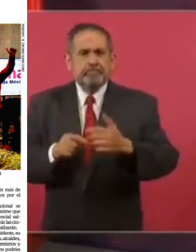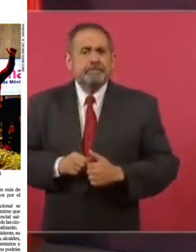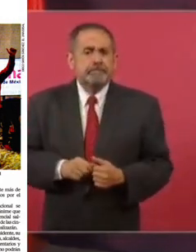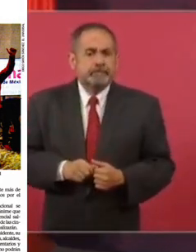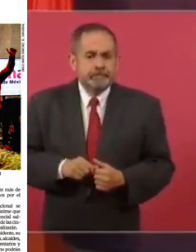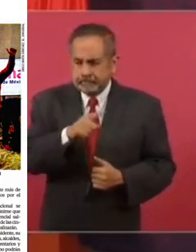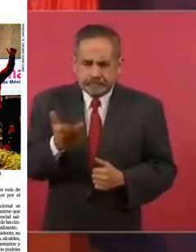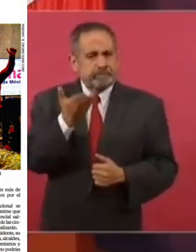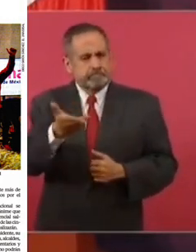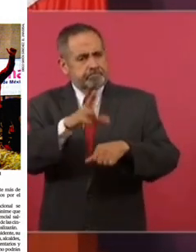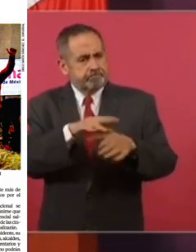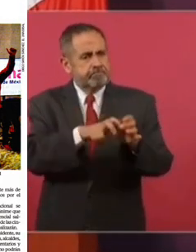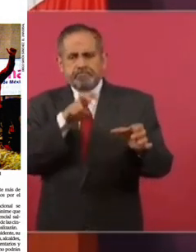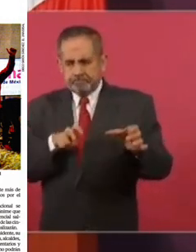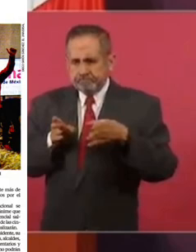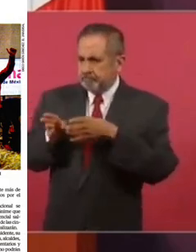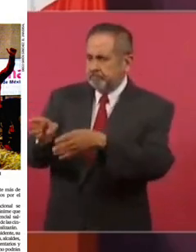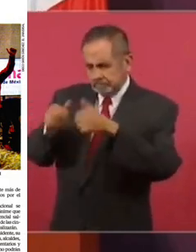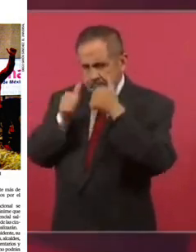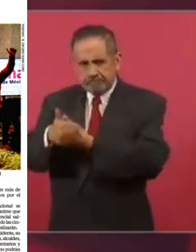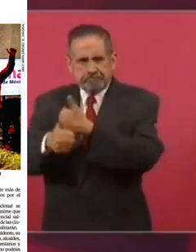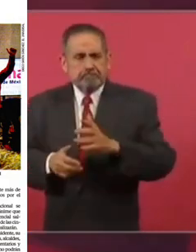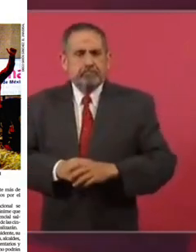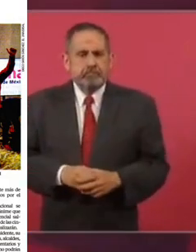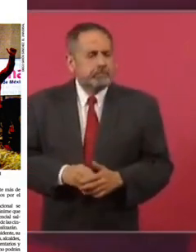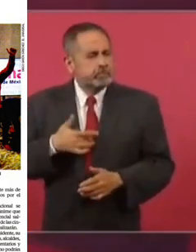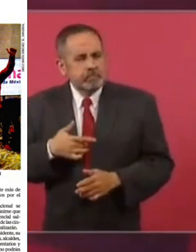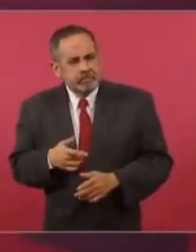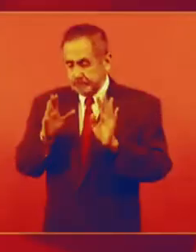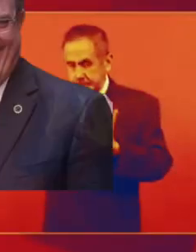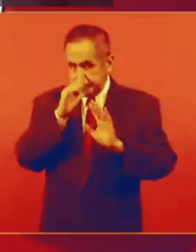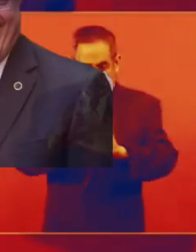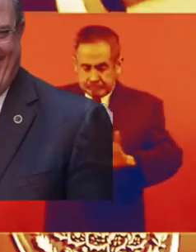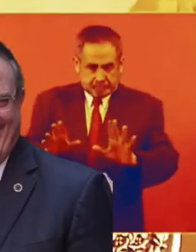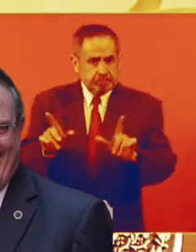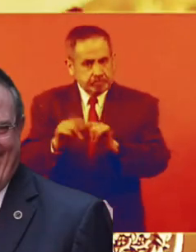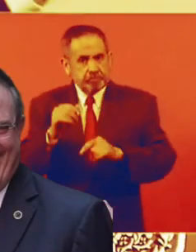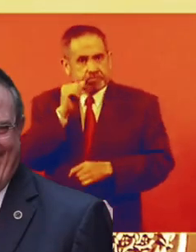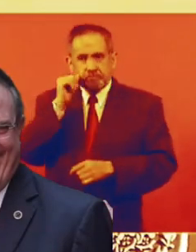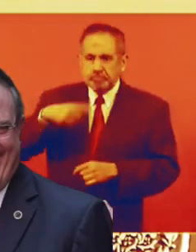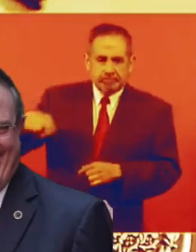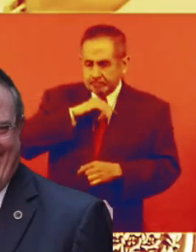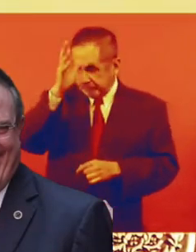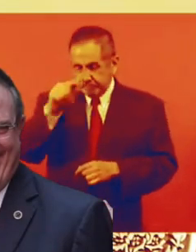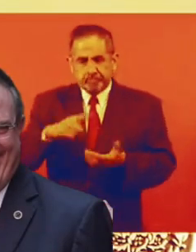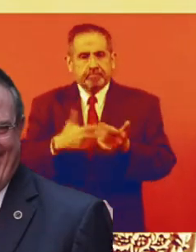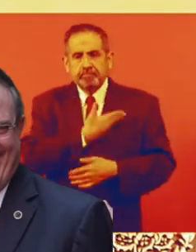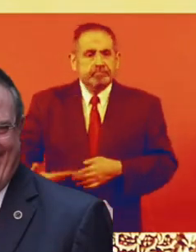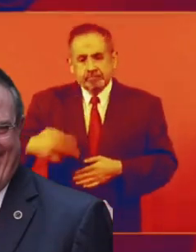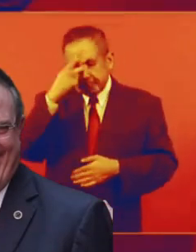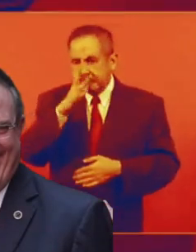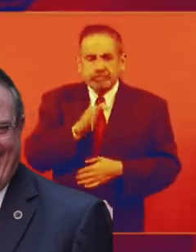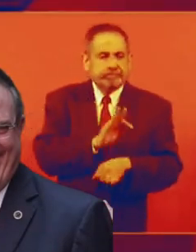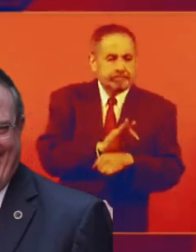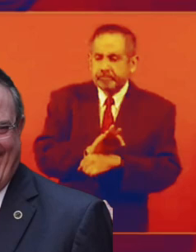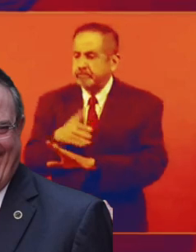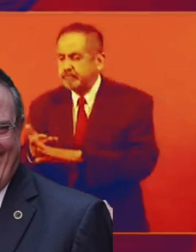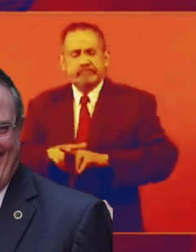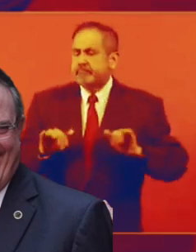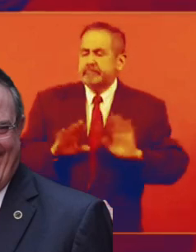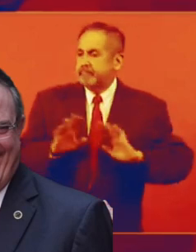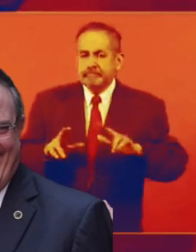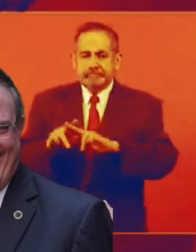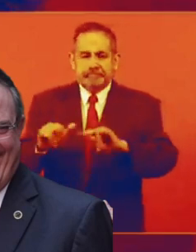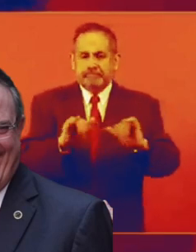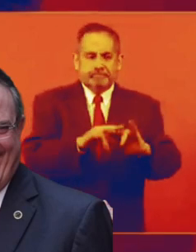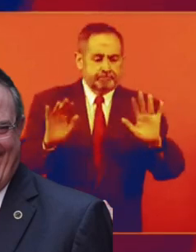pues va a pedir licencia, en este caso, no sé, es renuncia. Ayer se acordó que el presidente de la República no puede estar a favor ni en contra